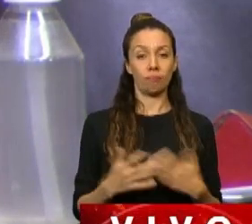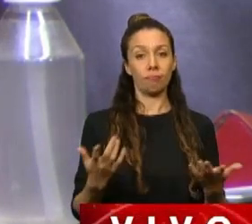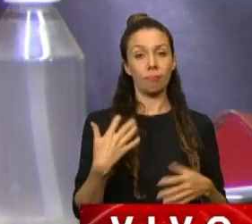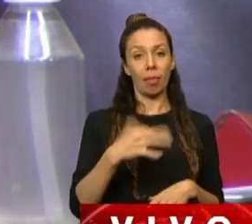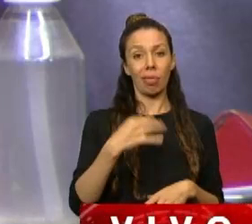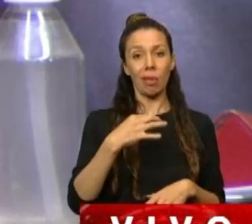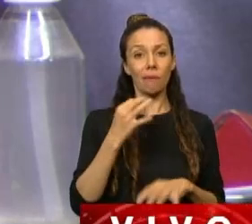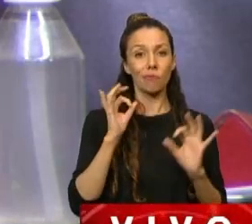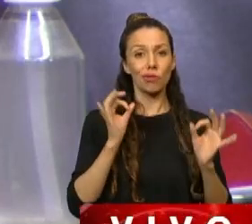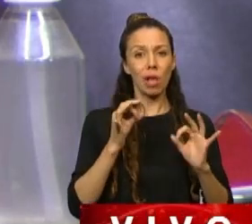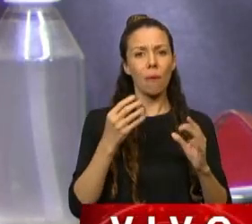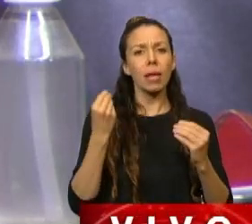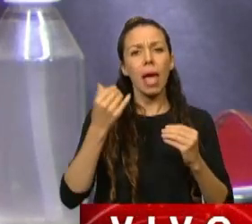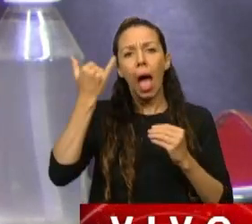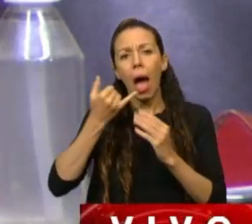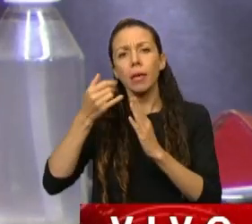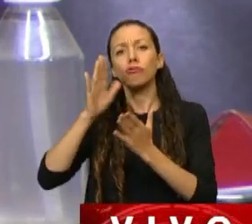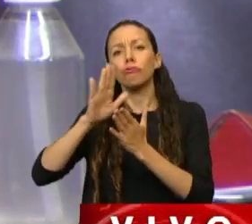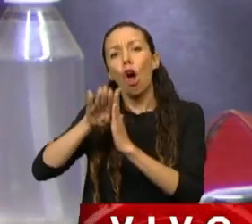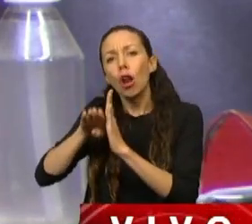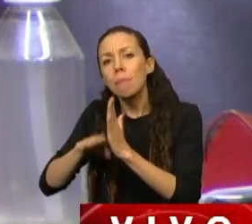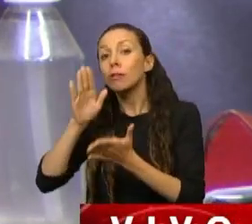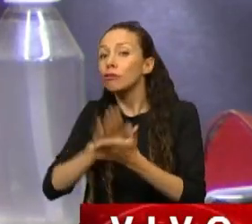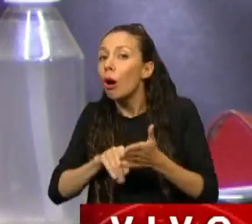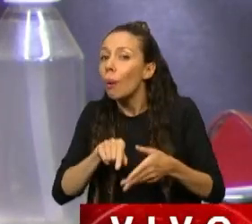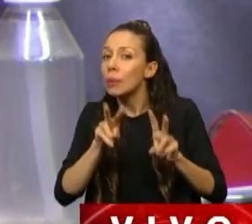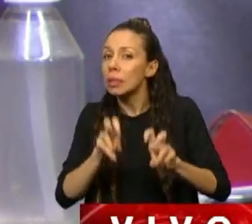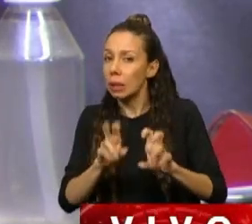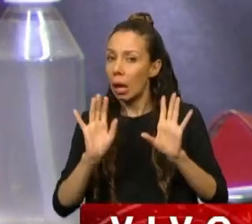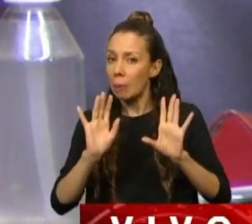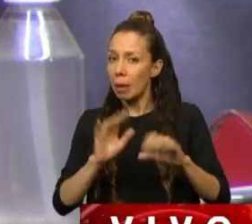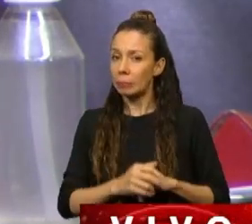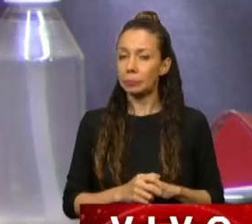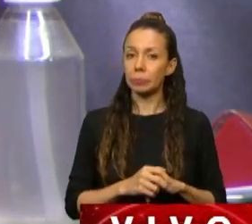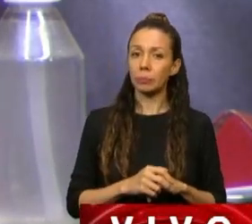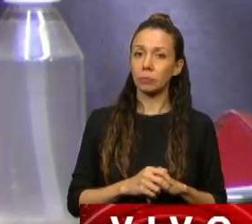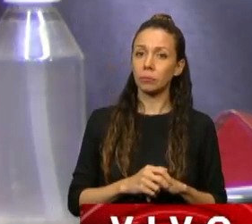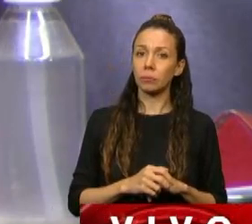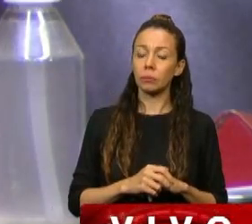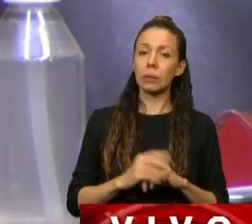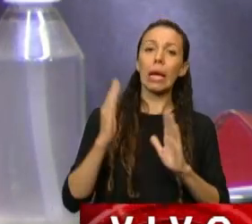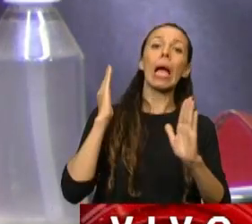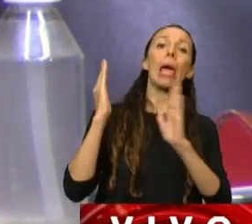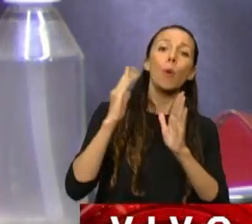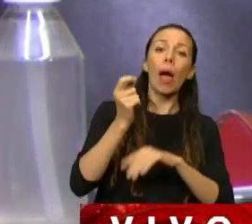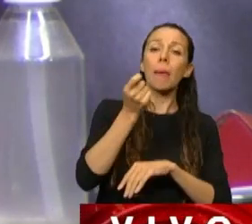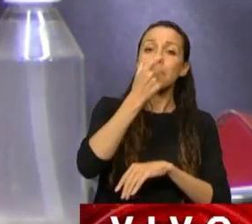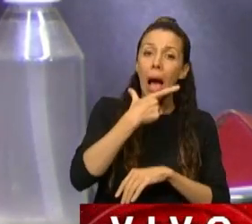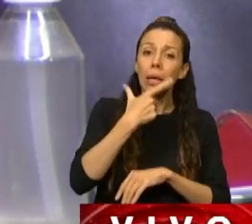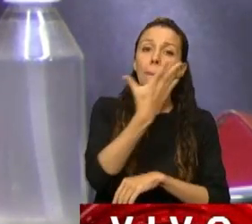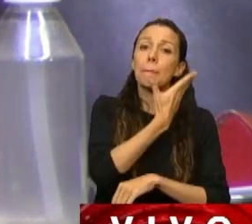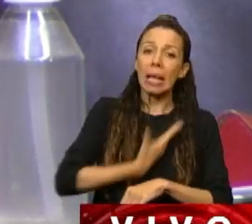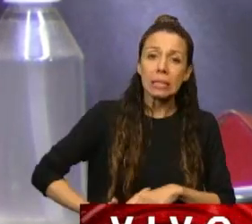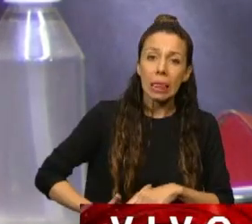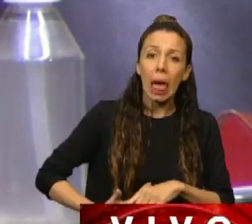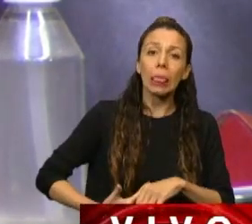establecen al respecto bastante difícil fue transitar la época de macri presidente me